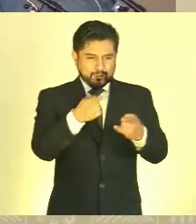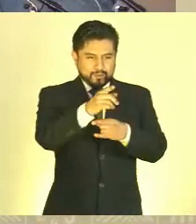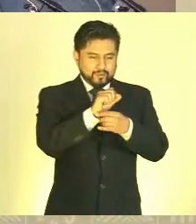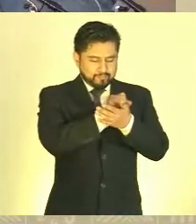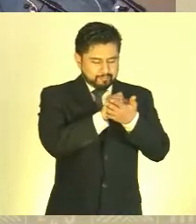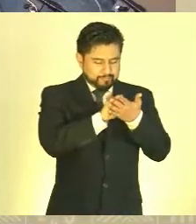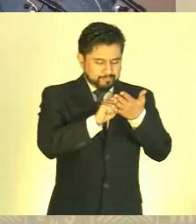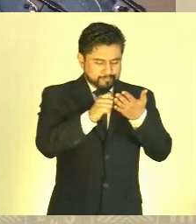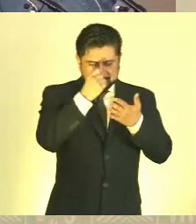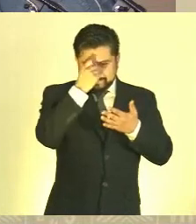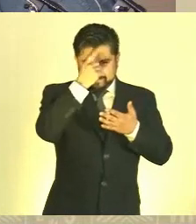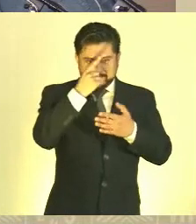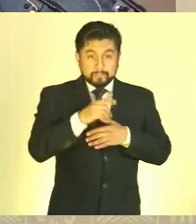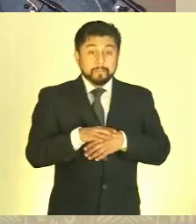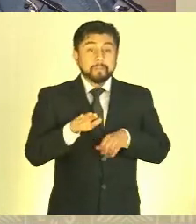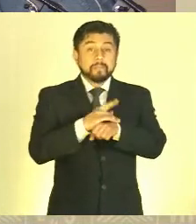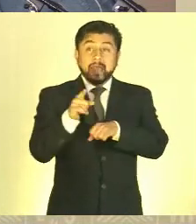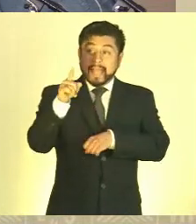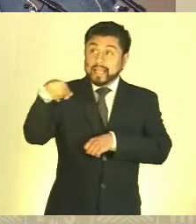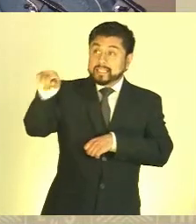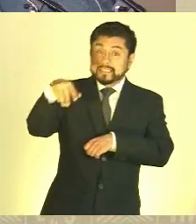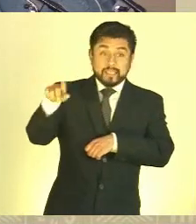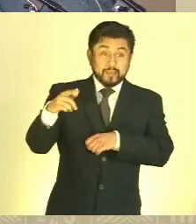que se sienten